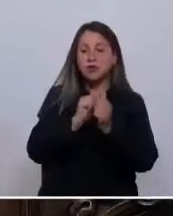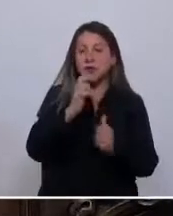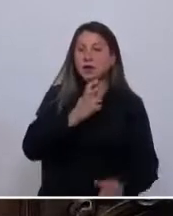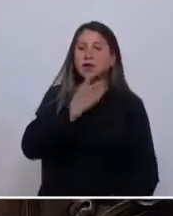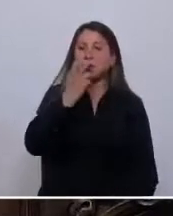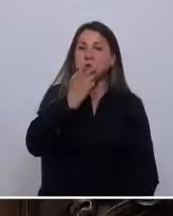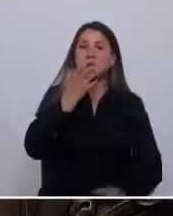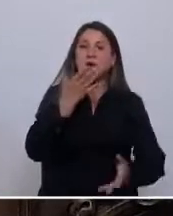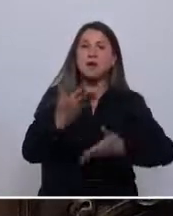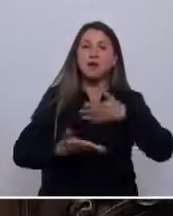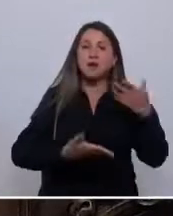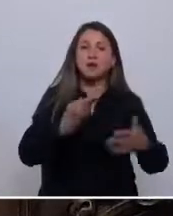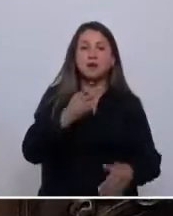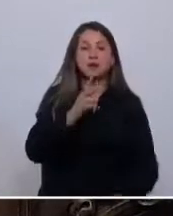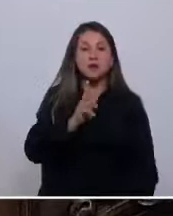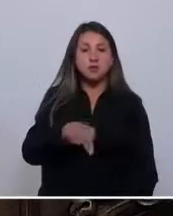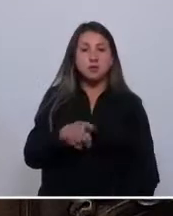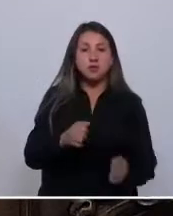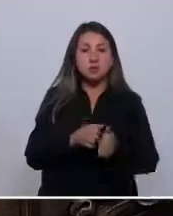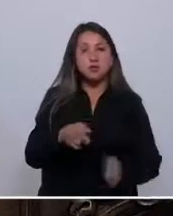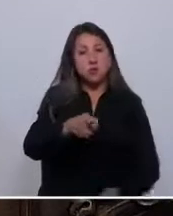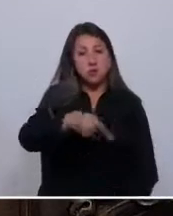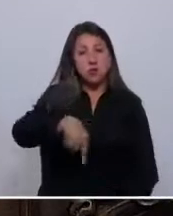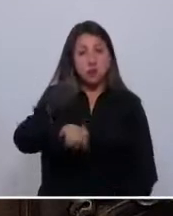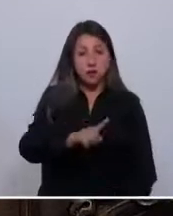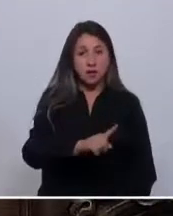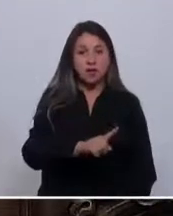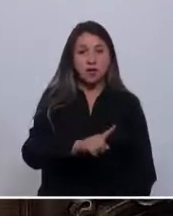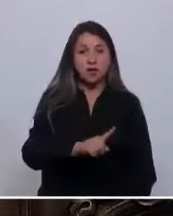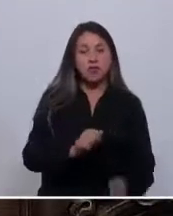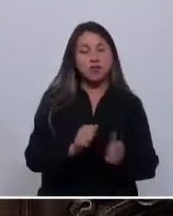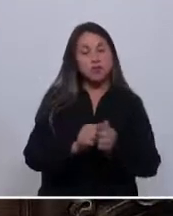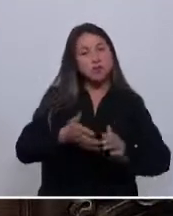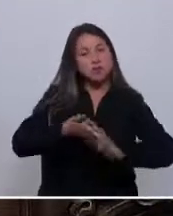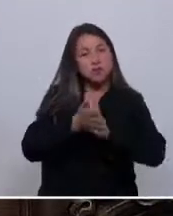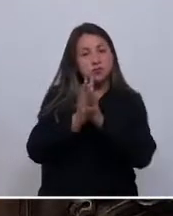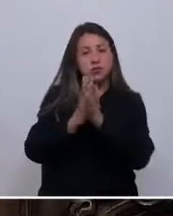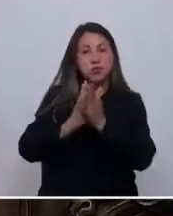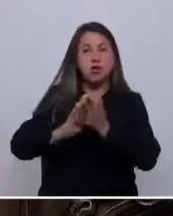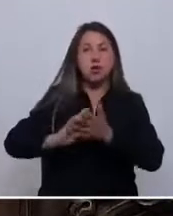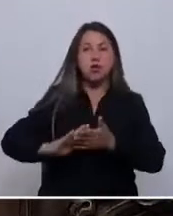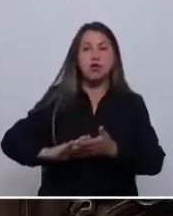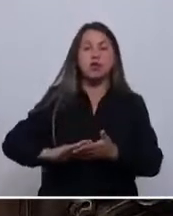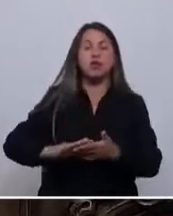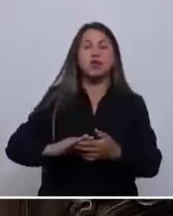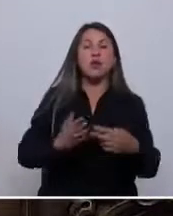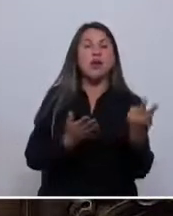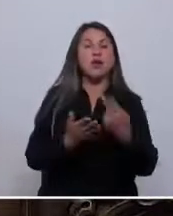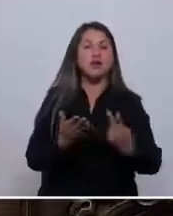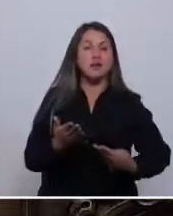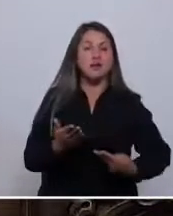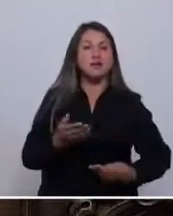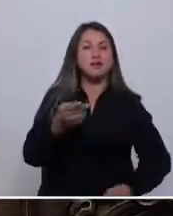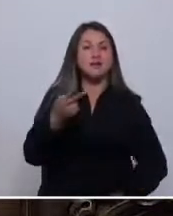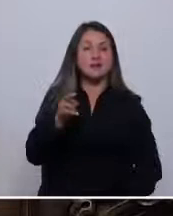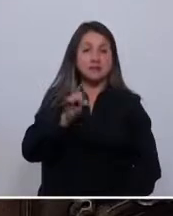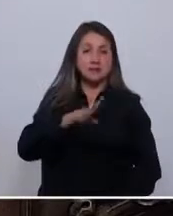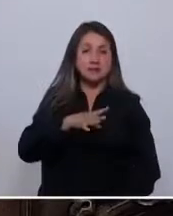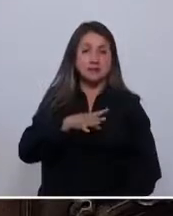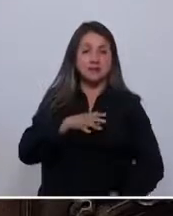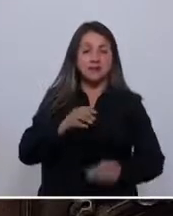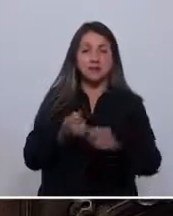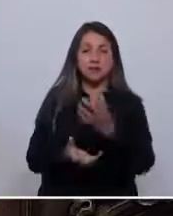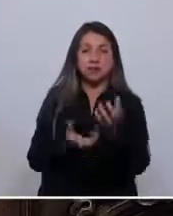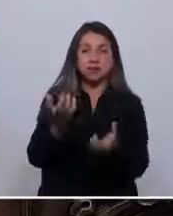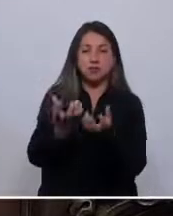cantores del sur y con ellos, con todos los artistas de Chile, que junto a un fogón